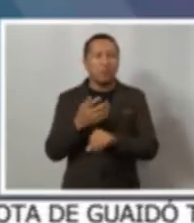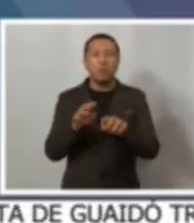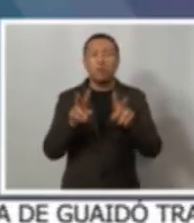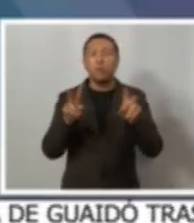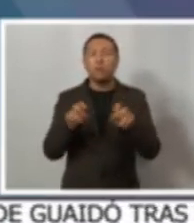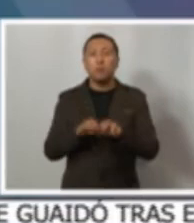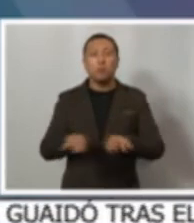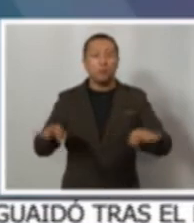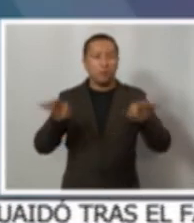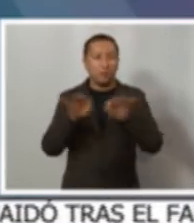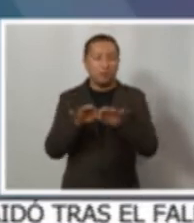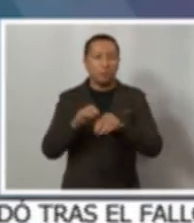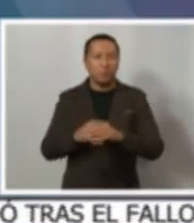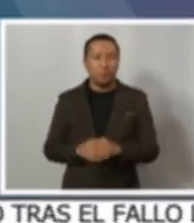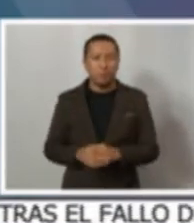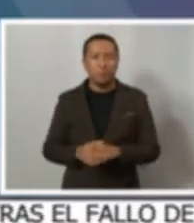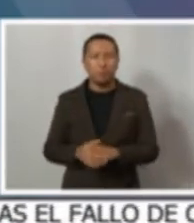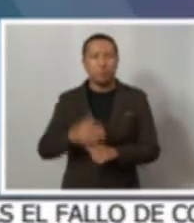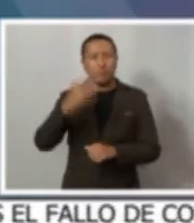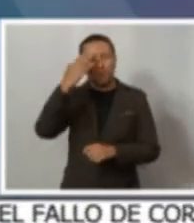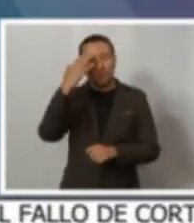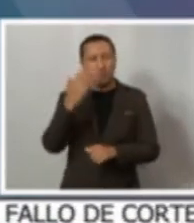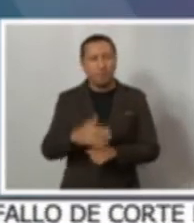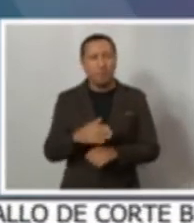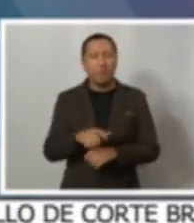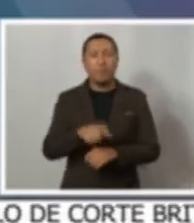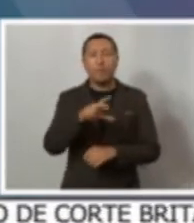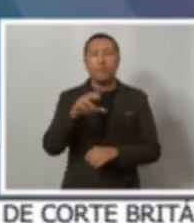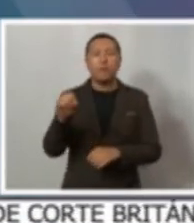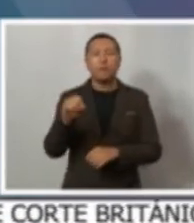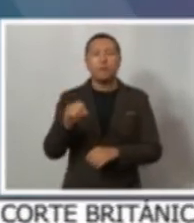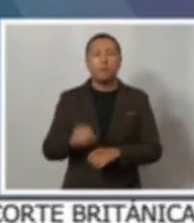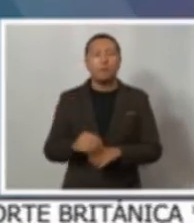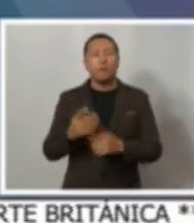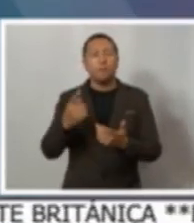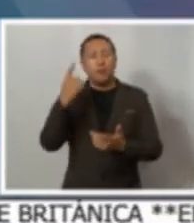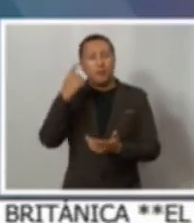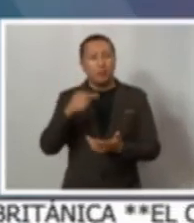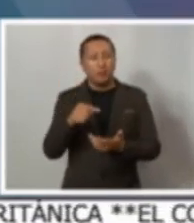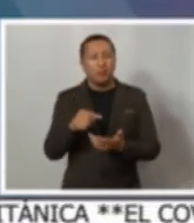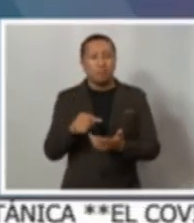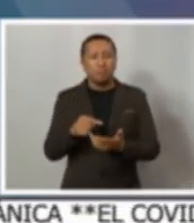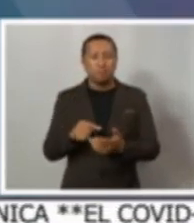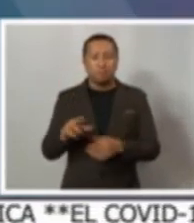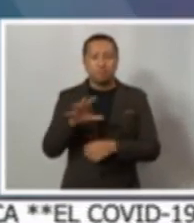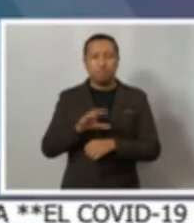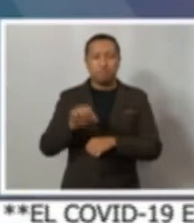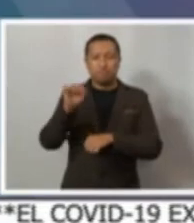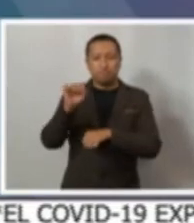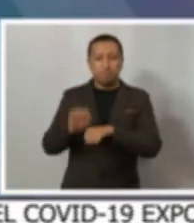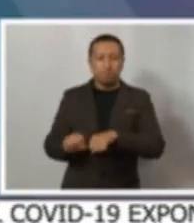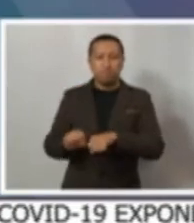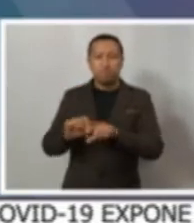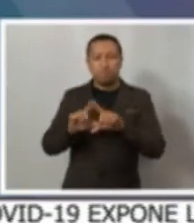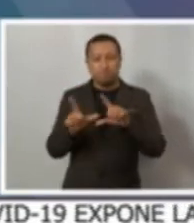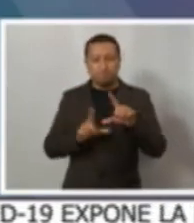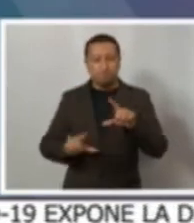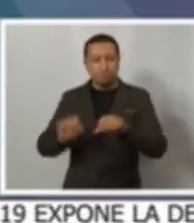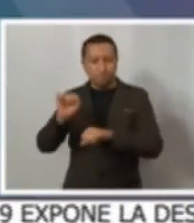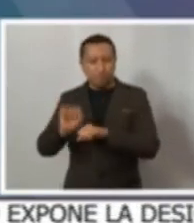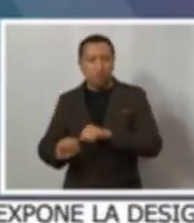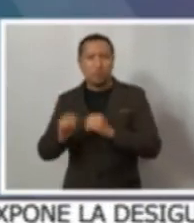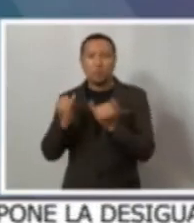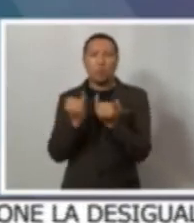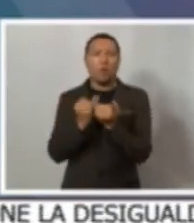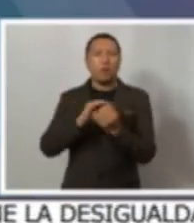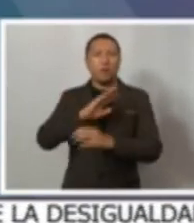Recordar que el punto que representa Quintana Roo para, no solamente para el sureste, para nuestro país, para el mundo, pues